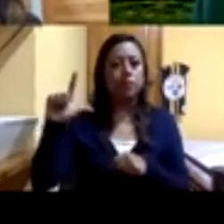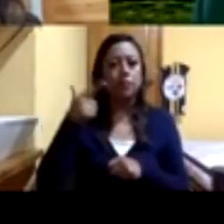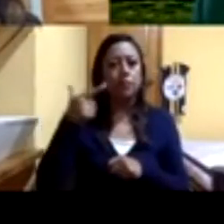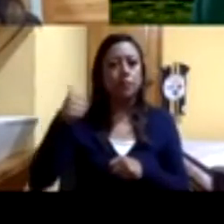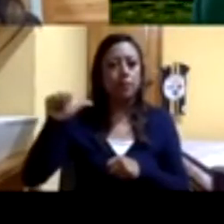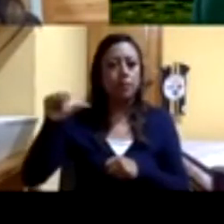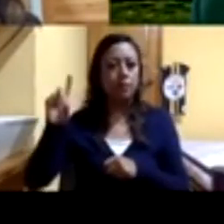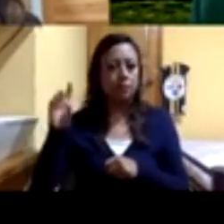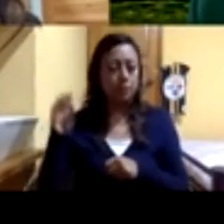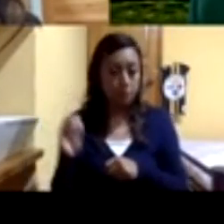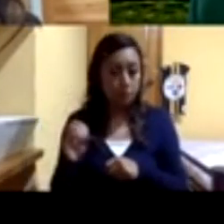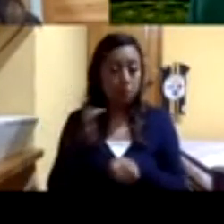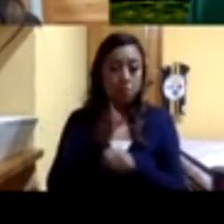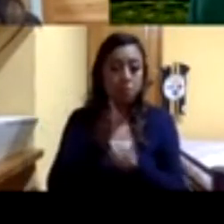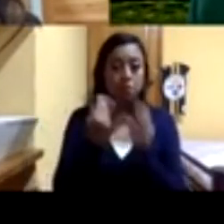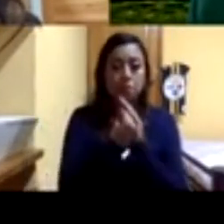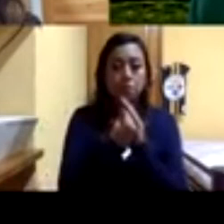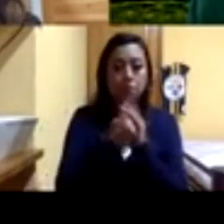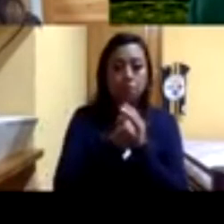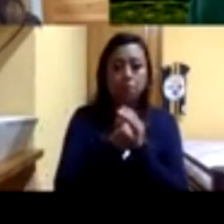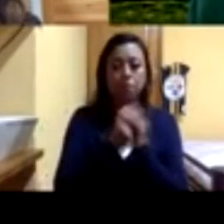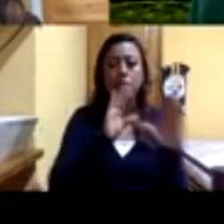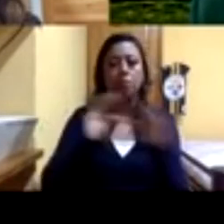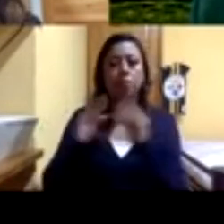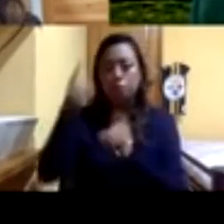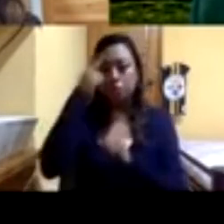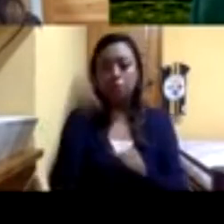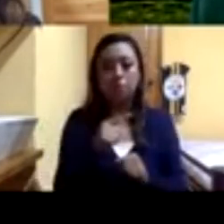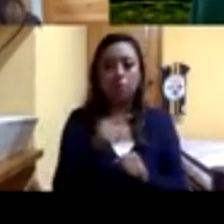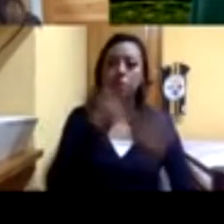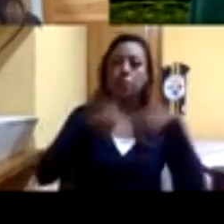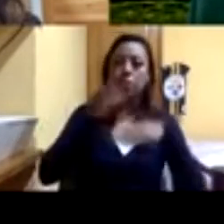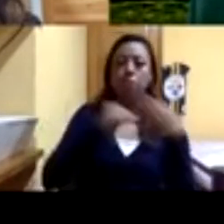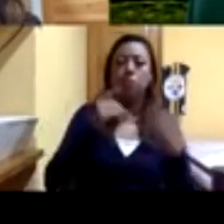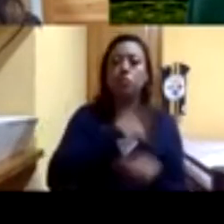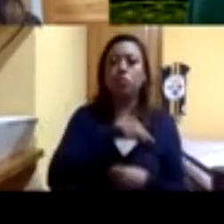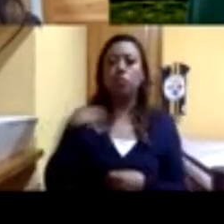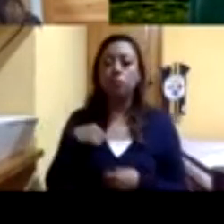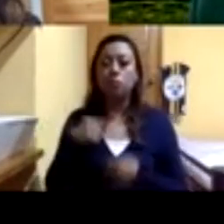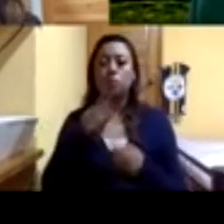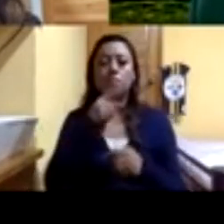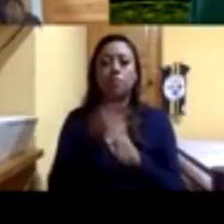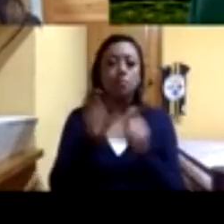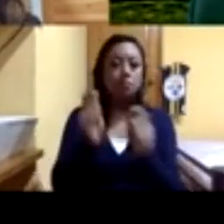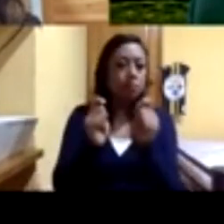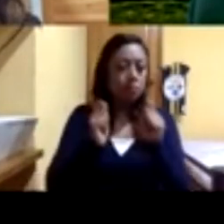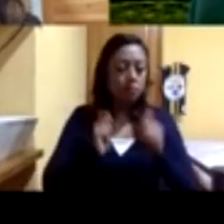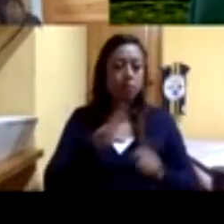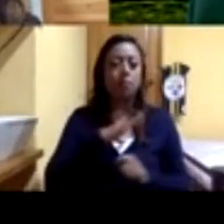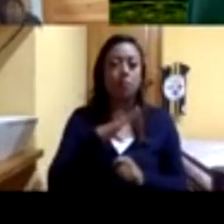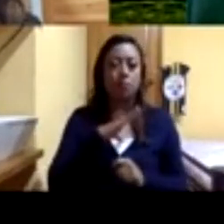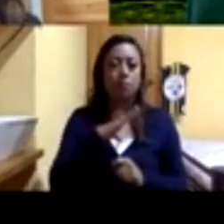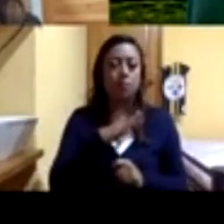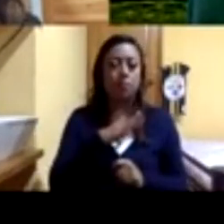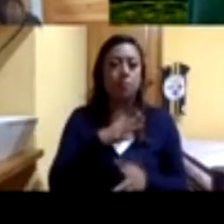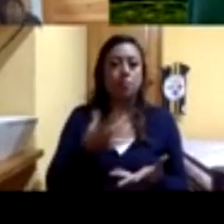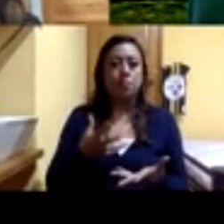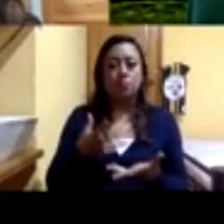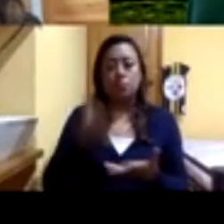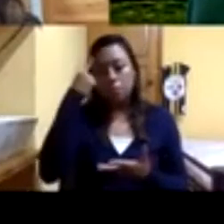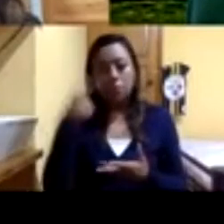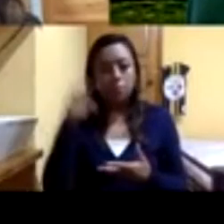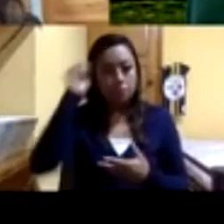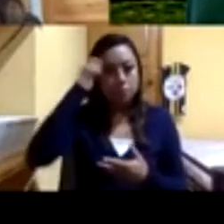una responsabilidad en el servicio público y que nuestra tarea debería de estar enfocada en todo momento a fortalecer